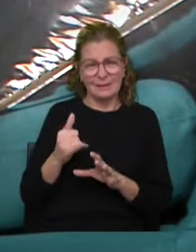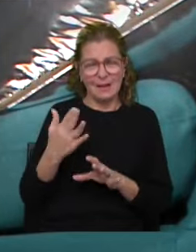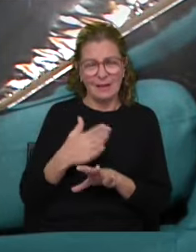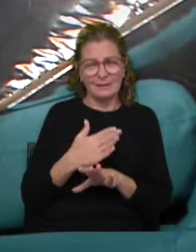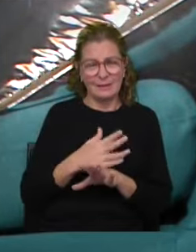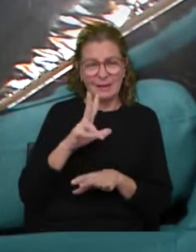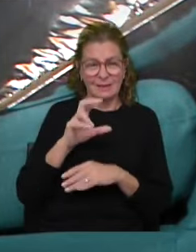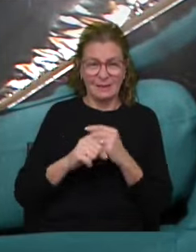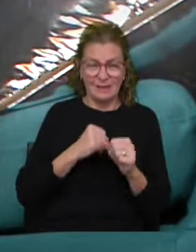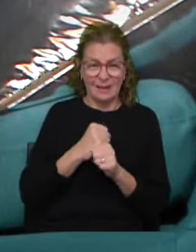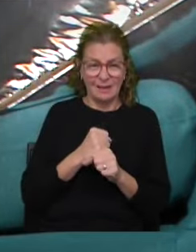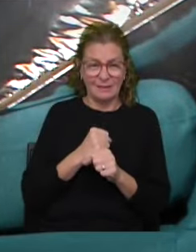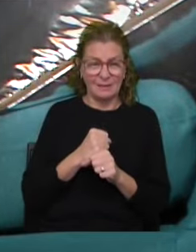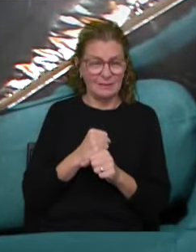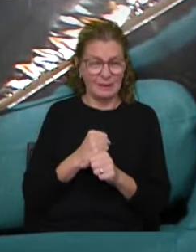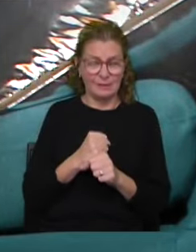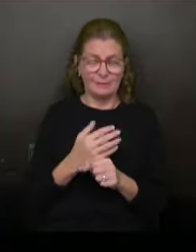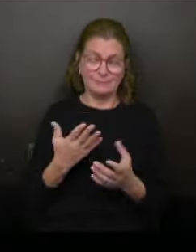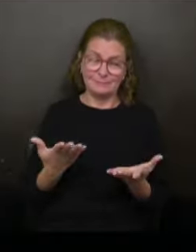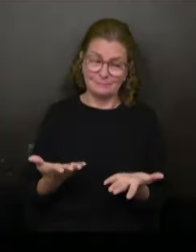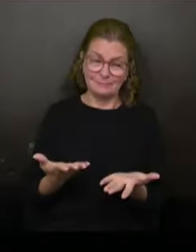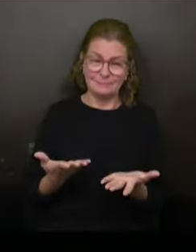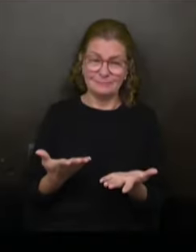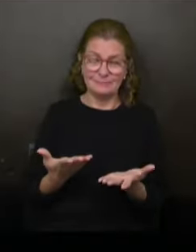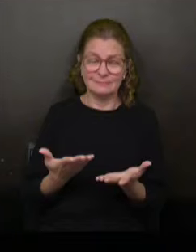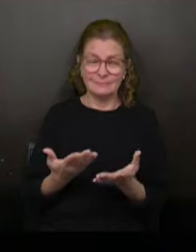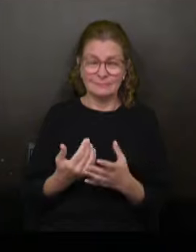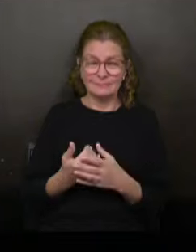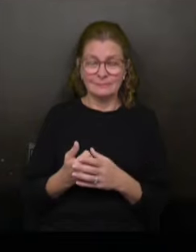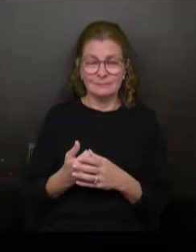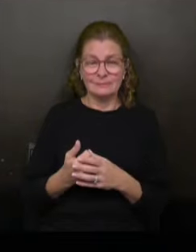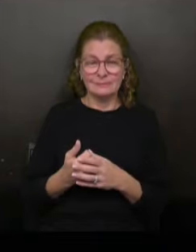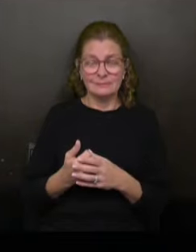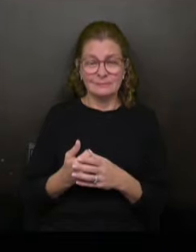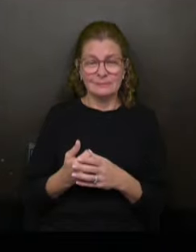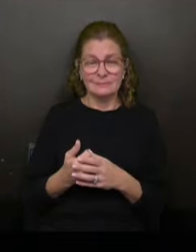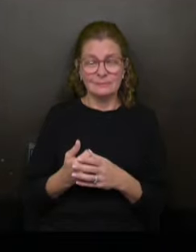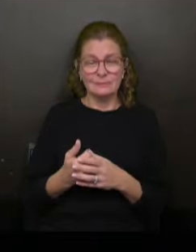En 30 años. Y 9 tips, claro. Ni que hablar. Yo les quería preguntar